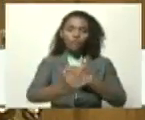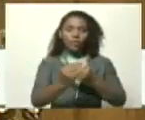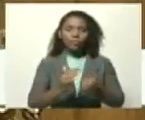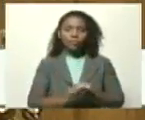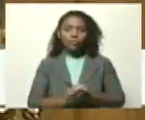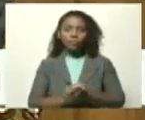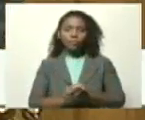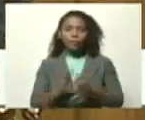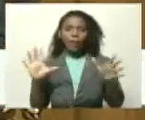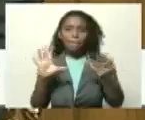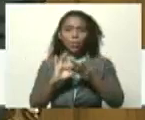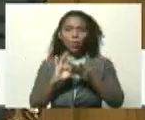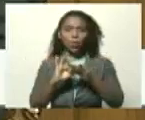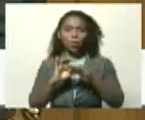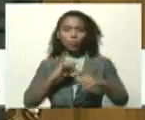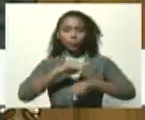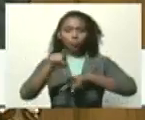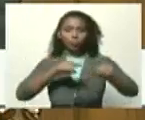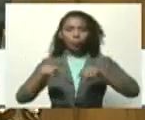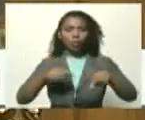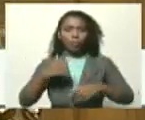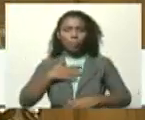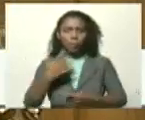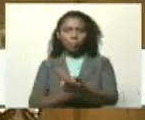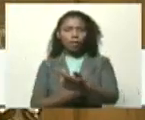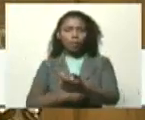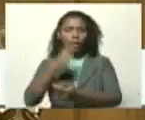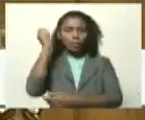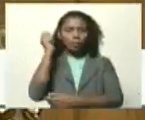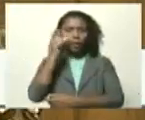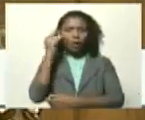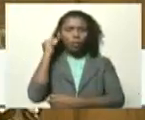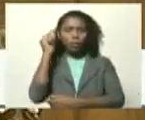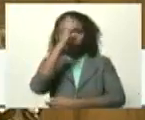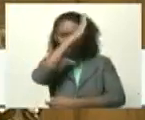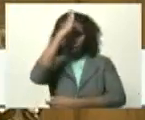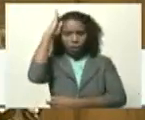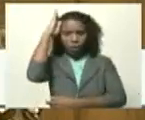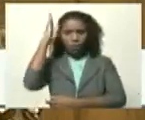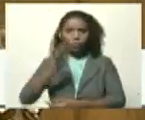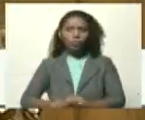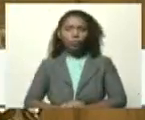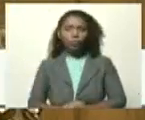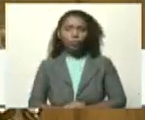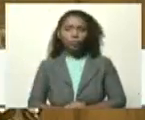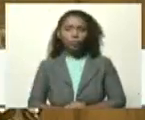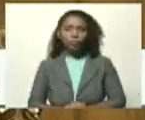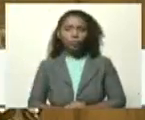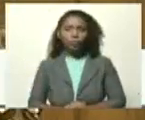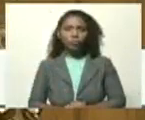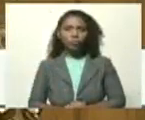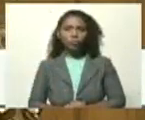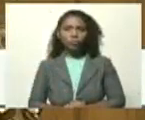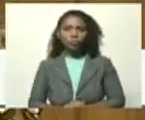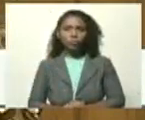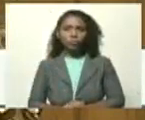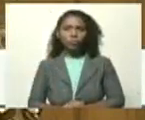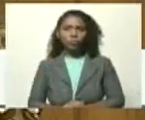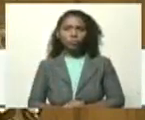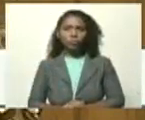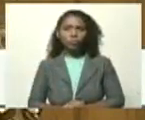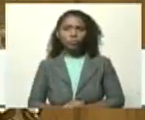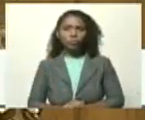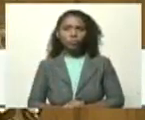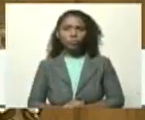de la mano de su coordinador, mi hermano, el diputado Diosdado Cabello Rondón.